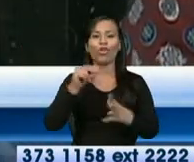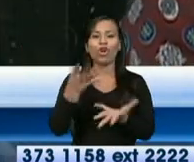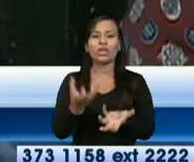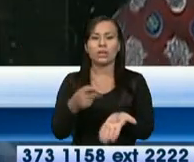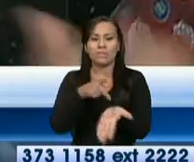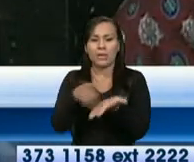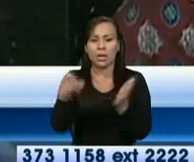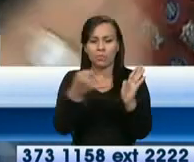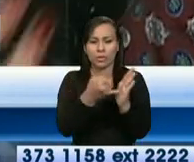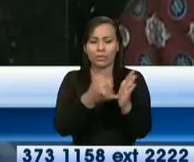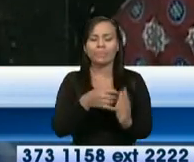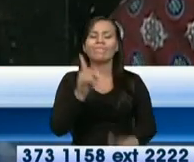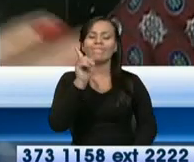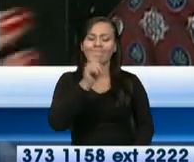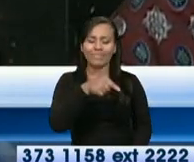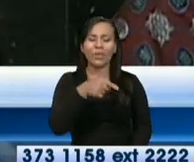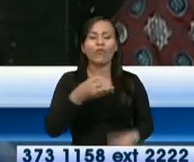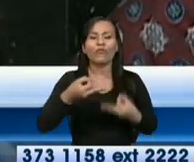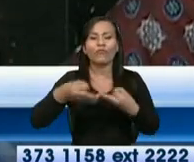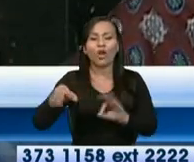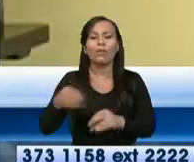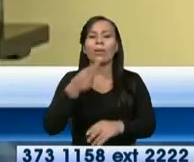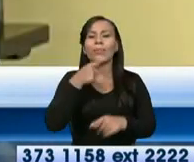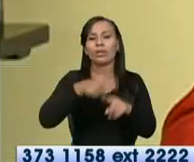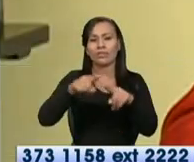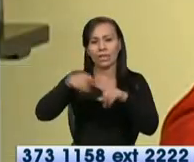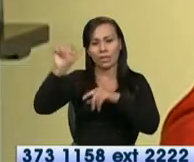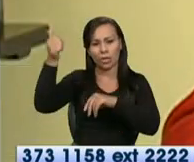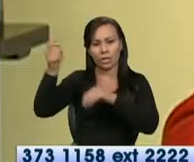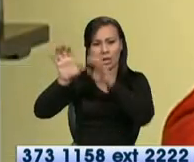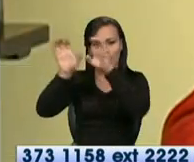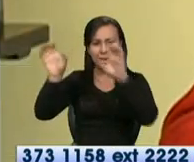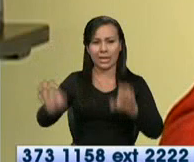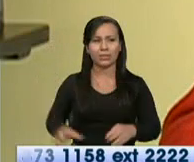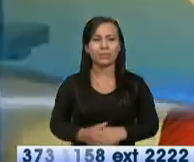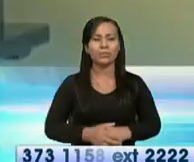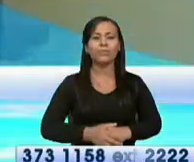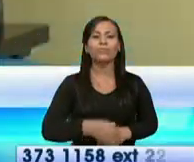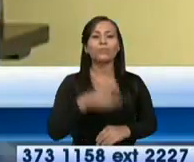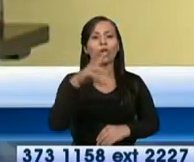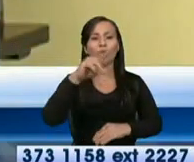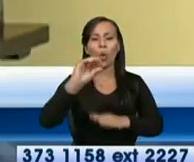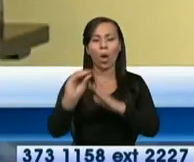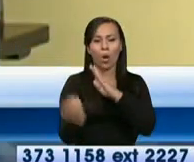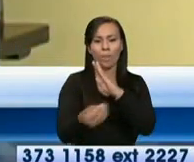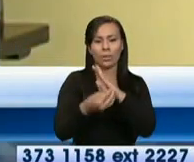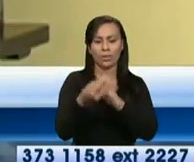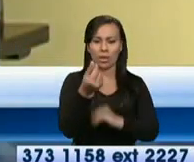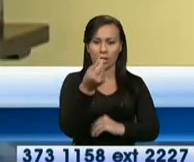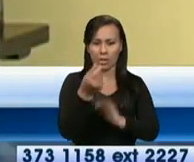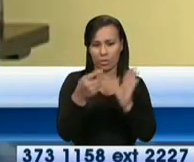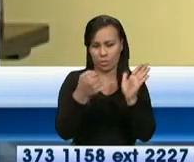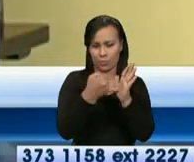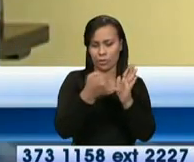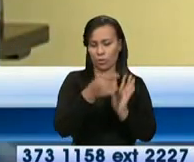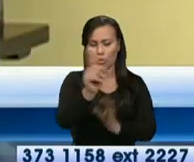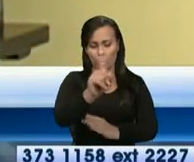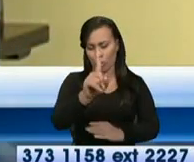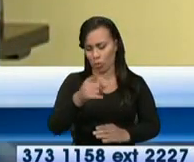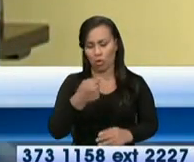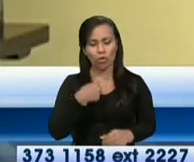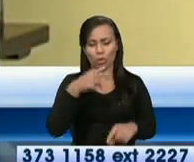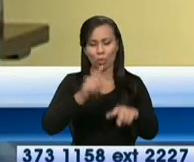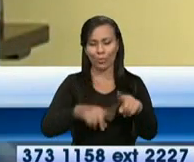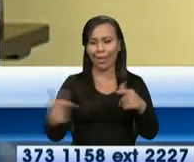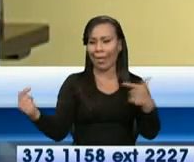los impuestos a través de formas como los fideicomisos. Y este proyecto no sube el impuesto. No puedo yo, sobre texto de mantener el